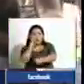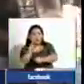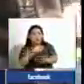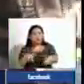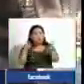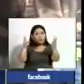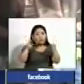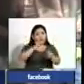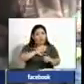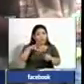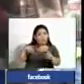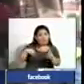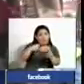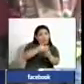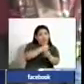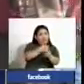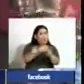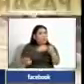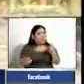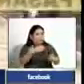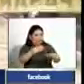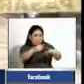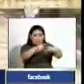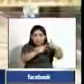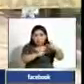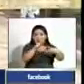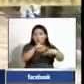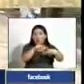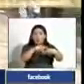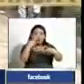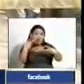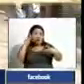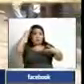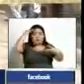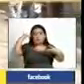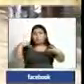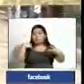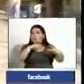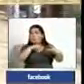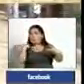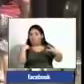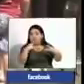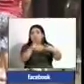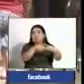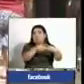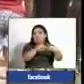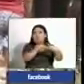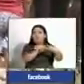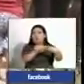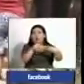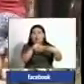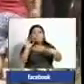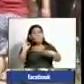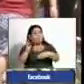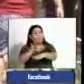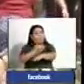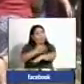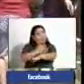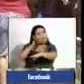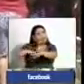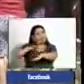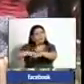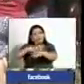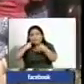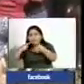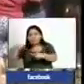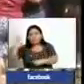violencia intrafamiliar. Una de ellas terminó en feminicidio. Por ello es importante denunciar antes que sea